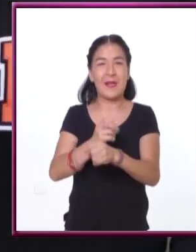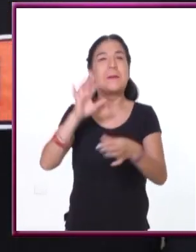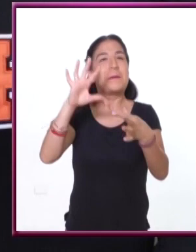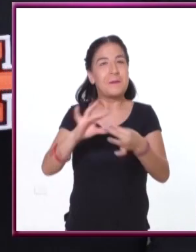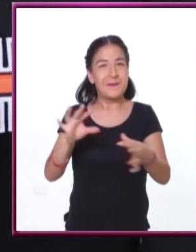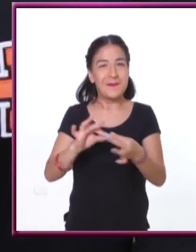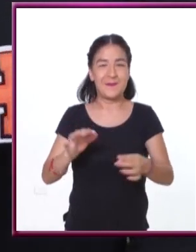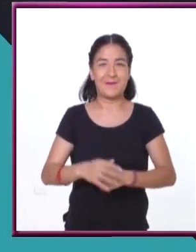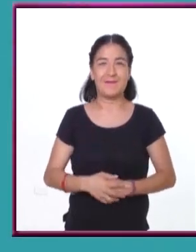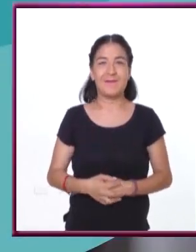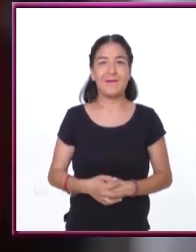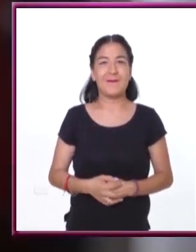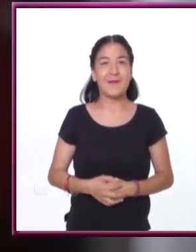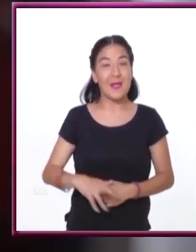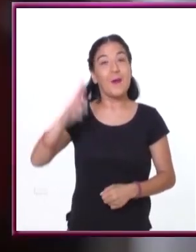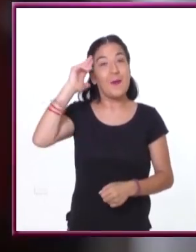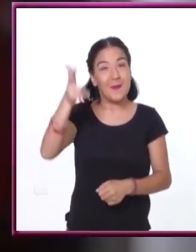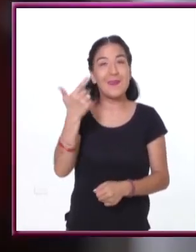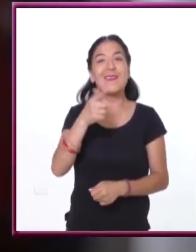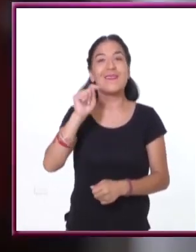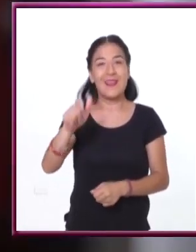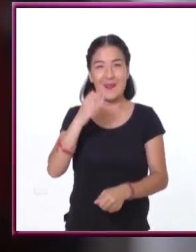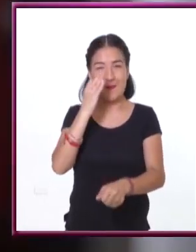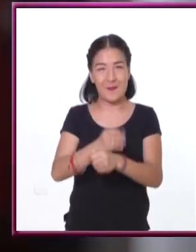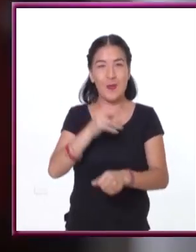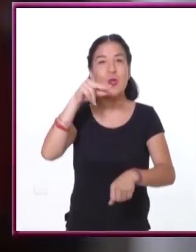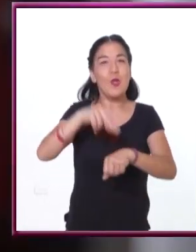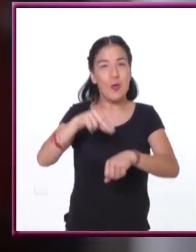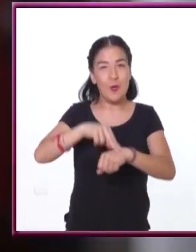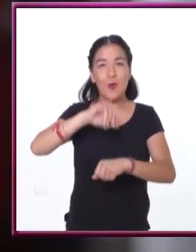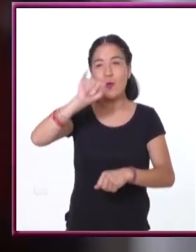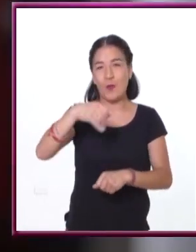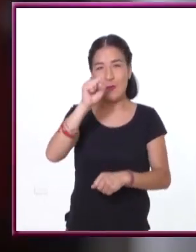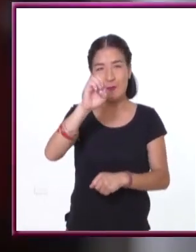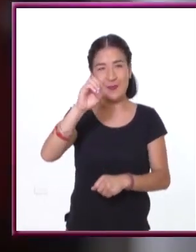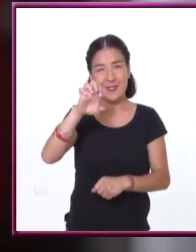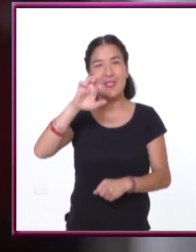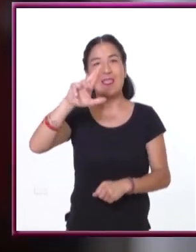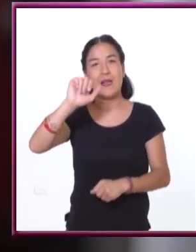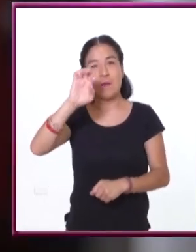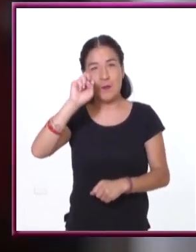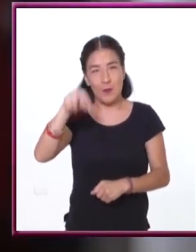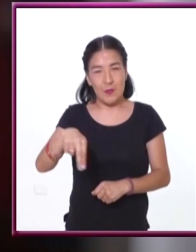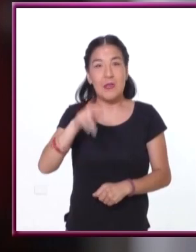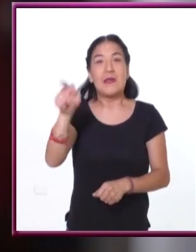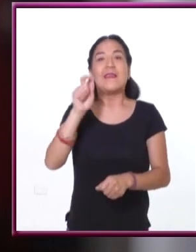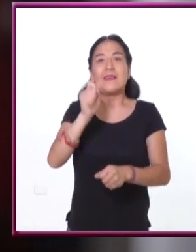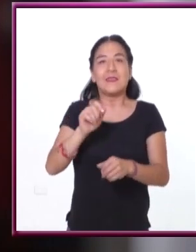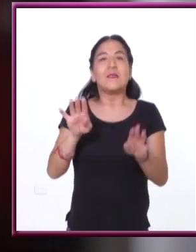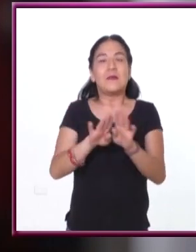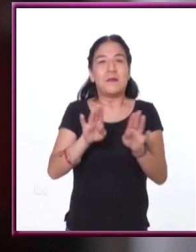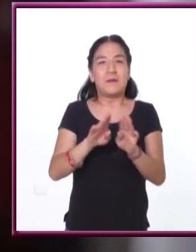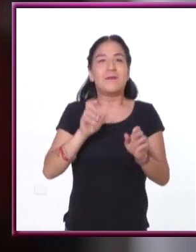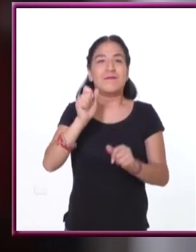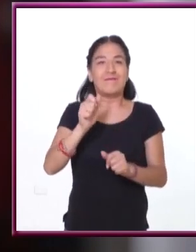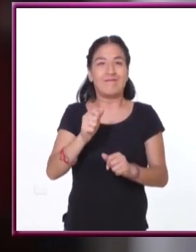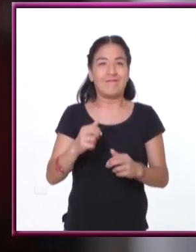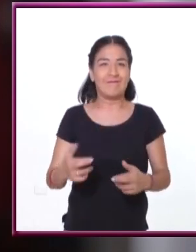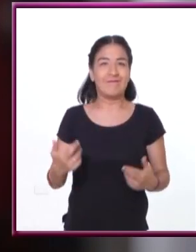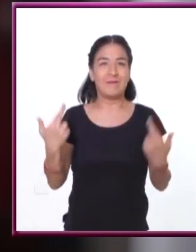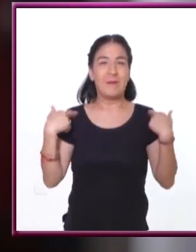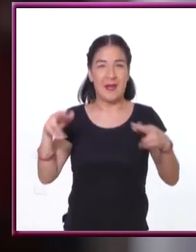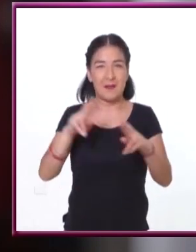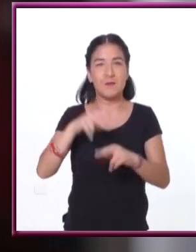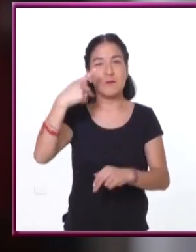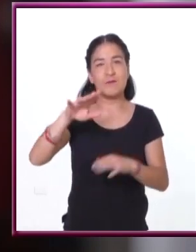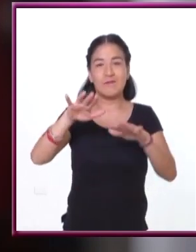explique. ¡Vamos! Hola, ¿qué tal? Estamos con el doctor José Ramón Cosío Díaz, quien es ministro en retiro de